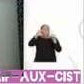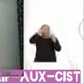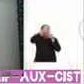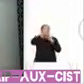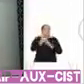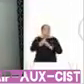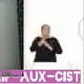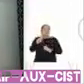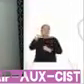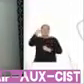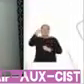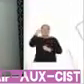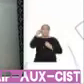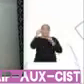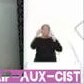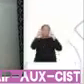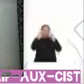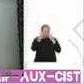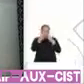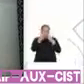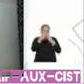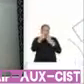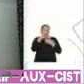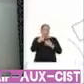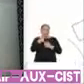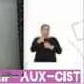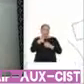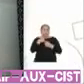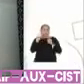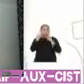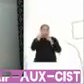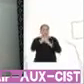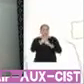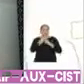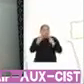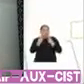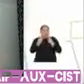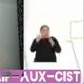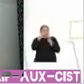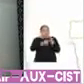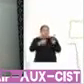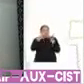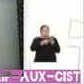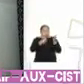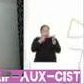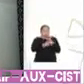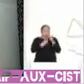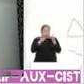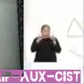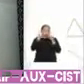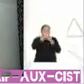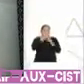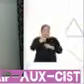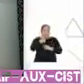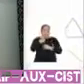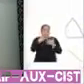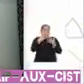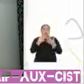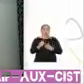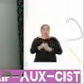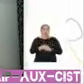centrarme mucho en lo que quiero lograr, perseverar demasiado para poder lograr, luchar por lo que quiero,